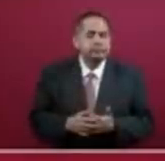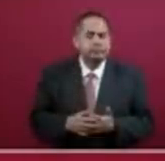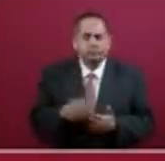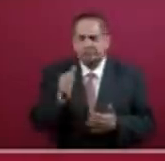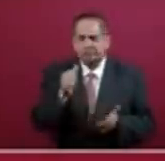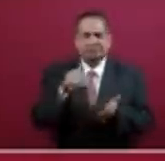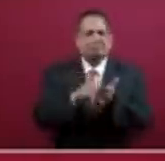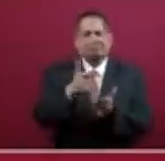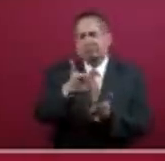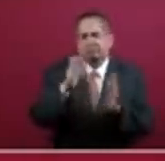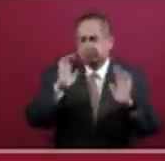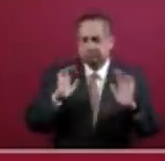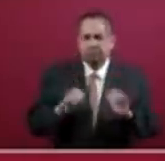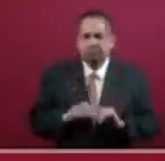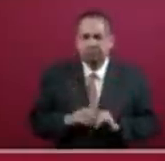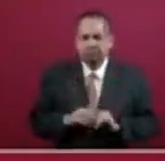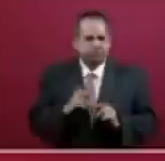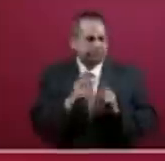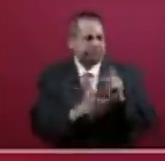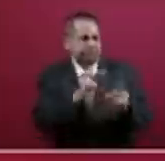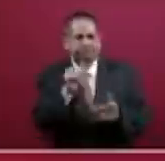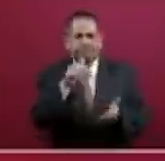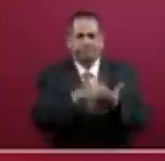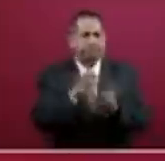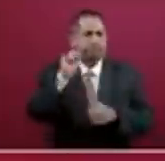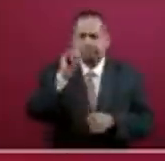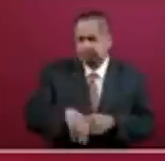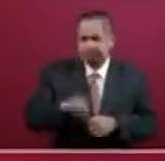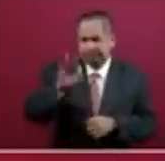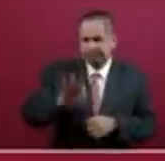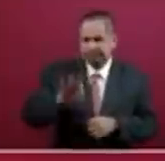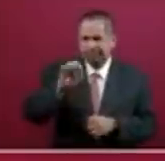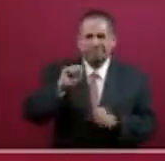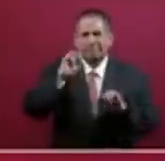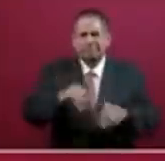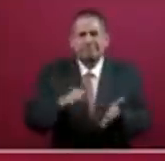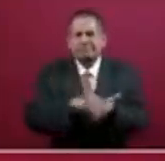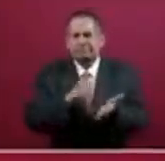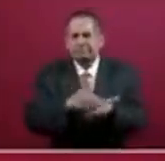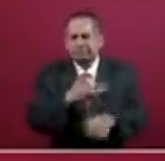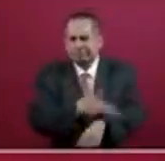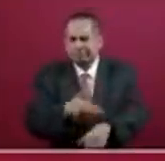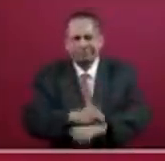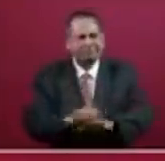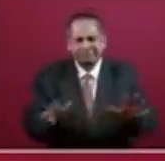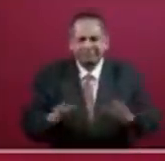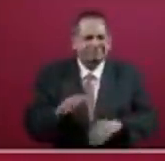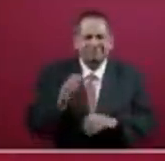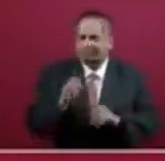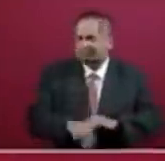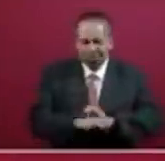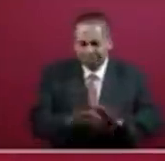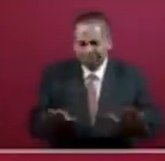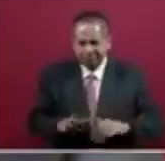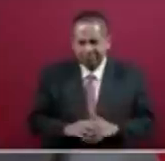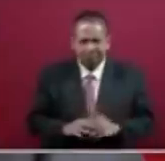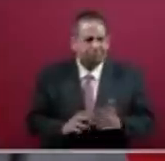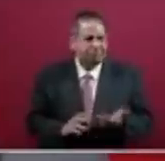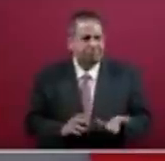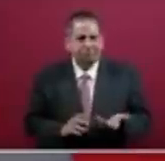6,000 pesos de crédito, sin intereses y sin papeleo, y sin que